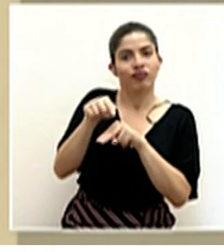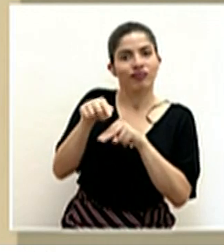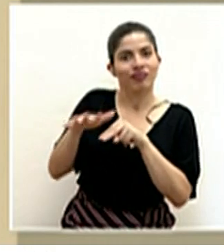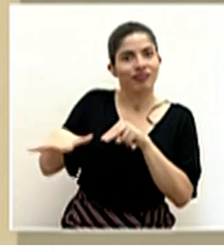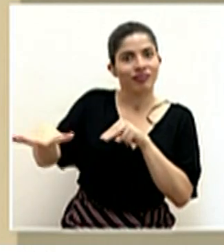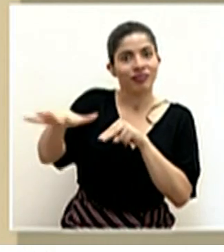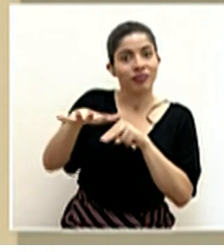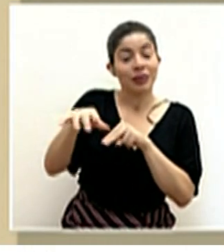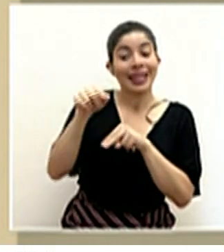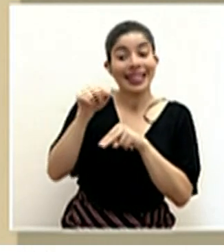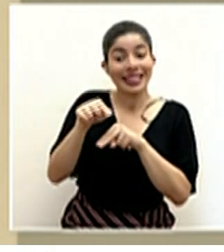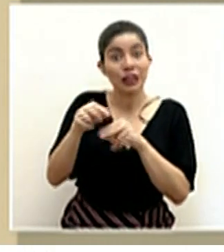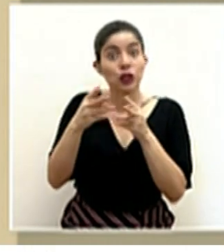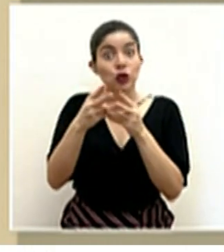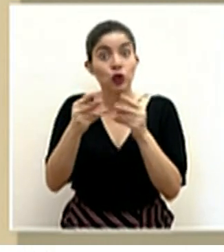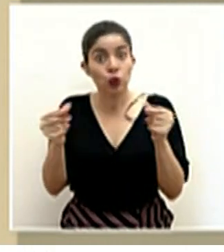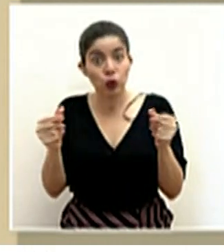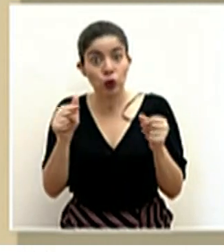esta solución